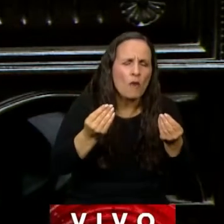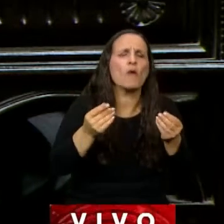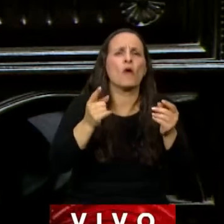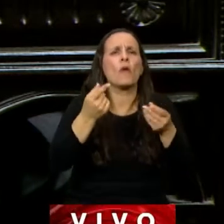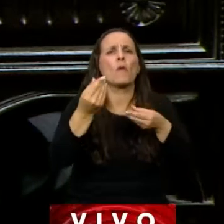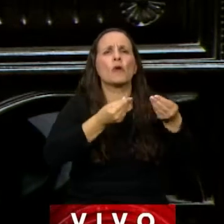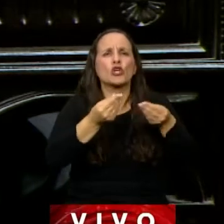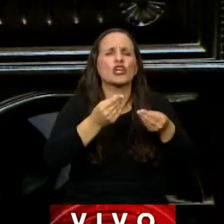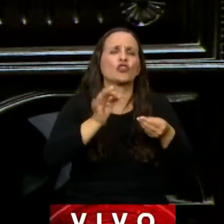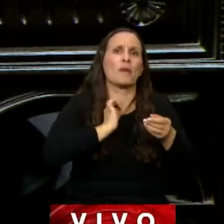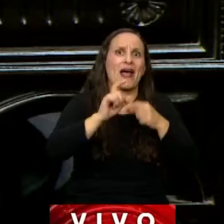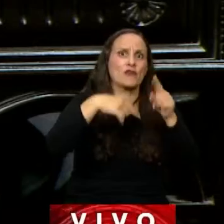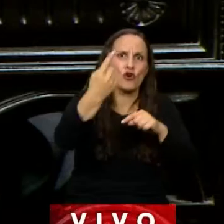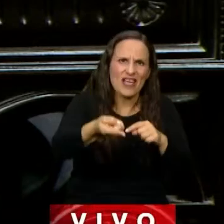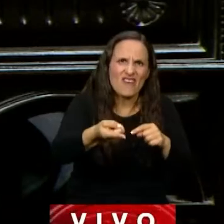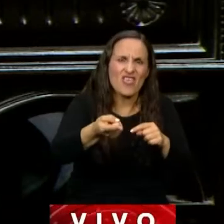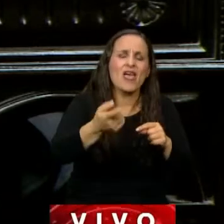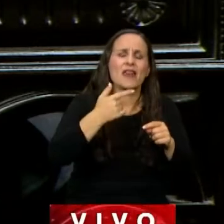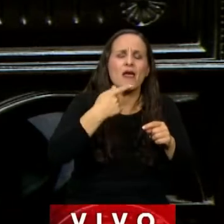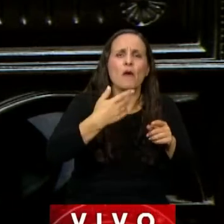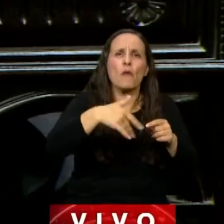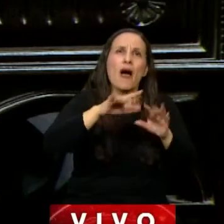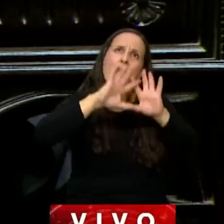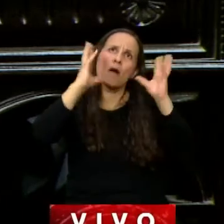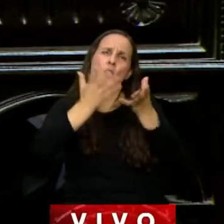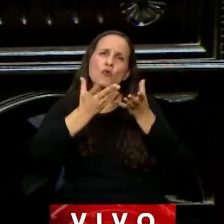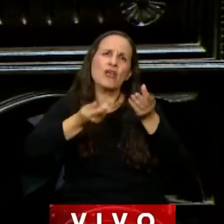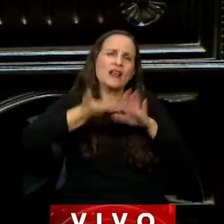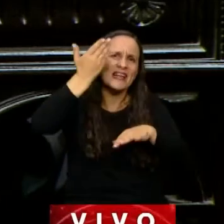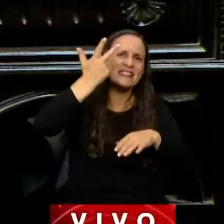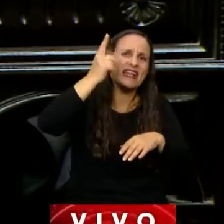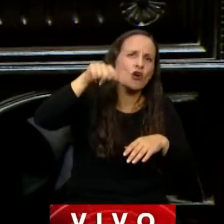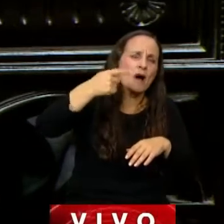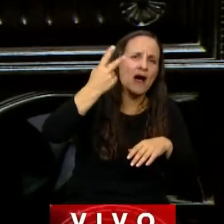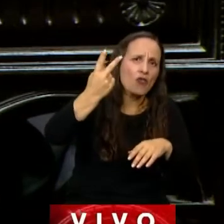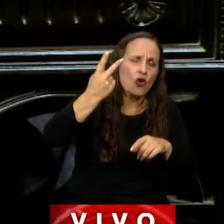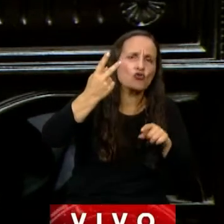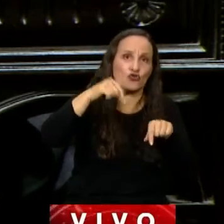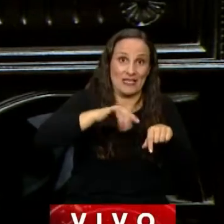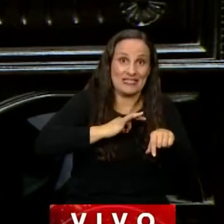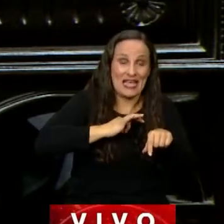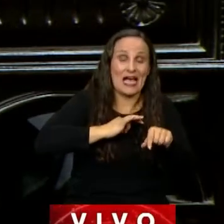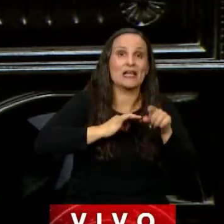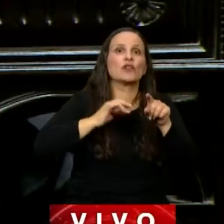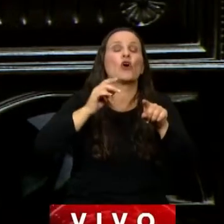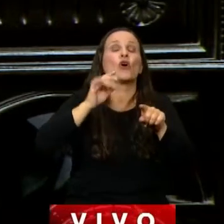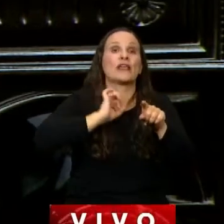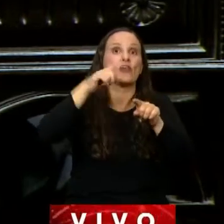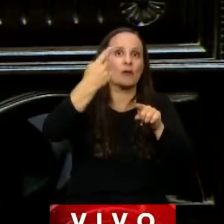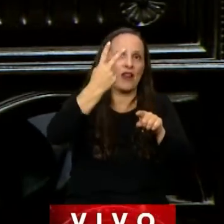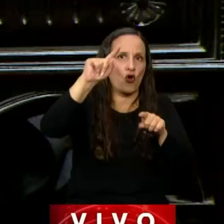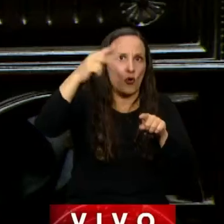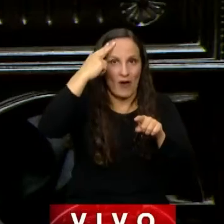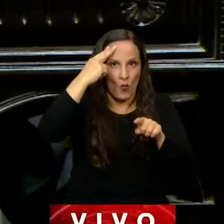presupuesto 2023 informa un supuesto sobre el crecimiento mundial de 3,2 en 2022 y 2,9 en 2023.